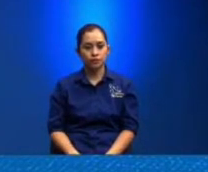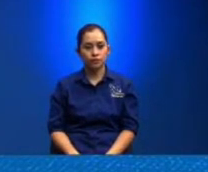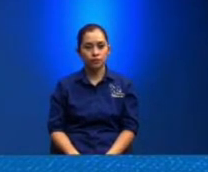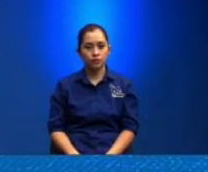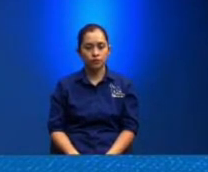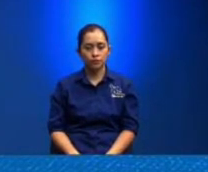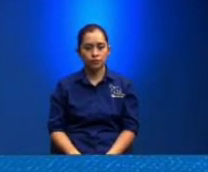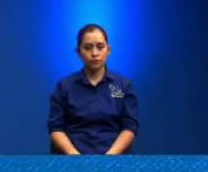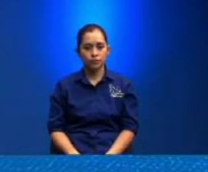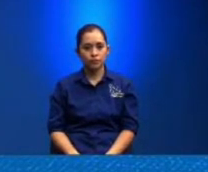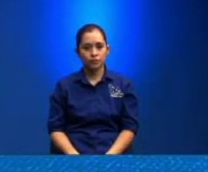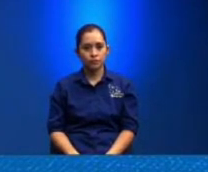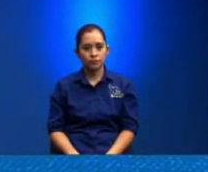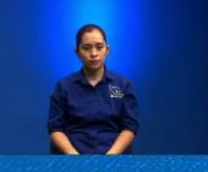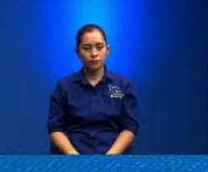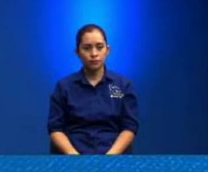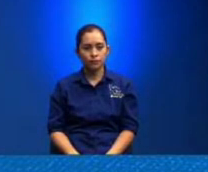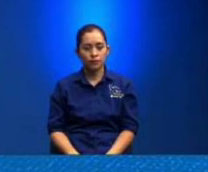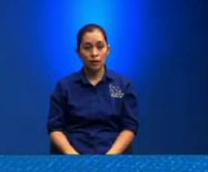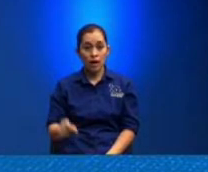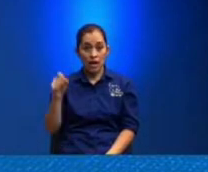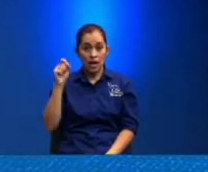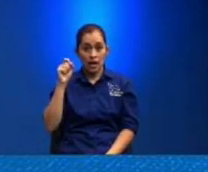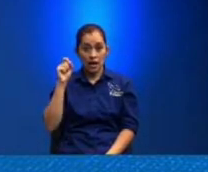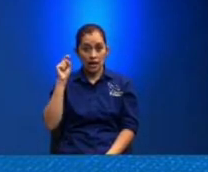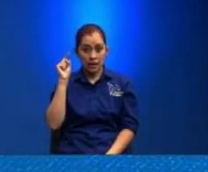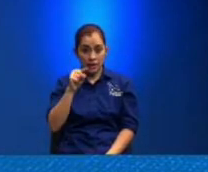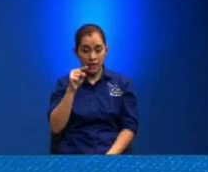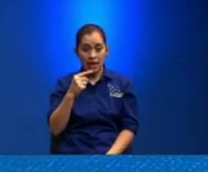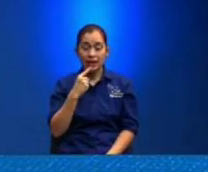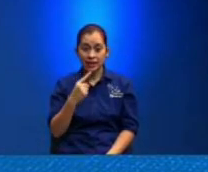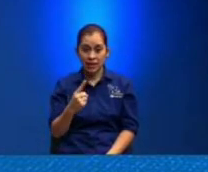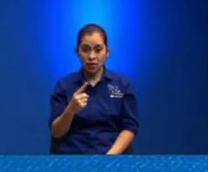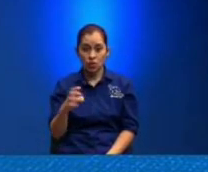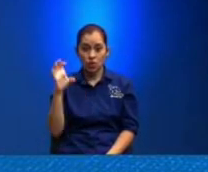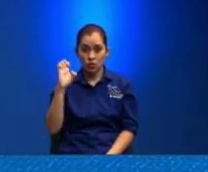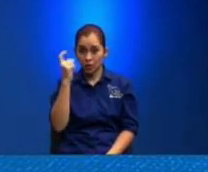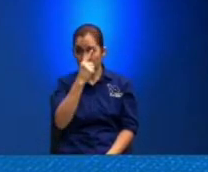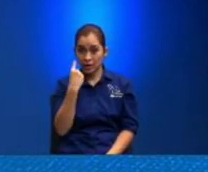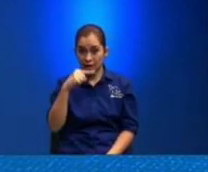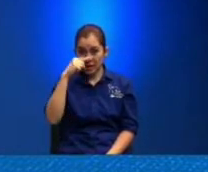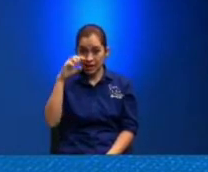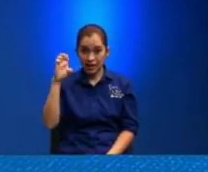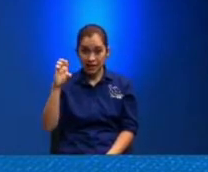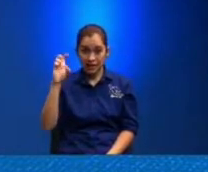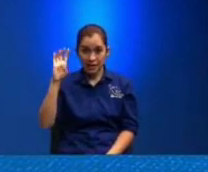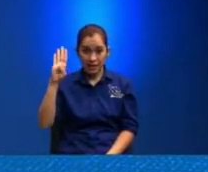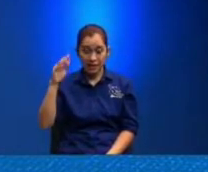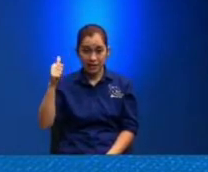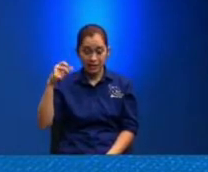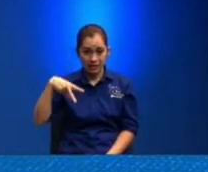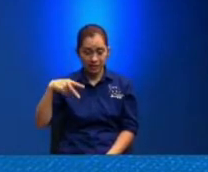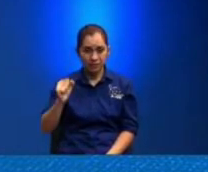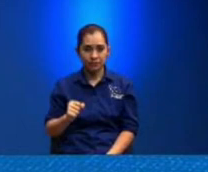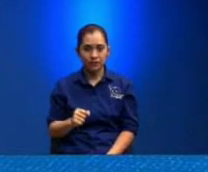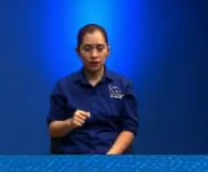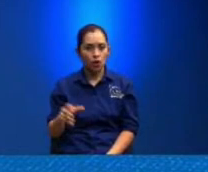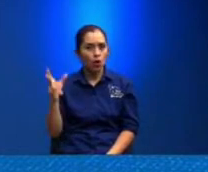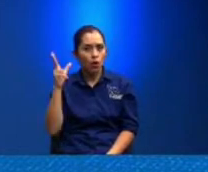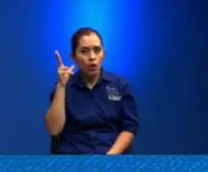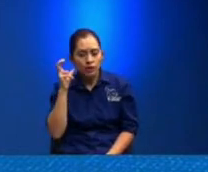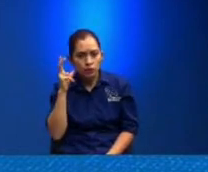escribiendo y él dijo y que está hablando esteban escuchadme hermanos y padres